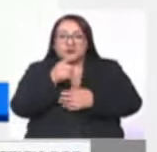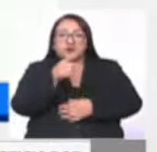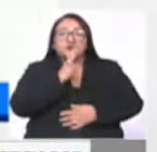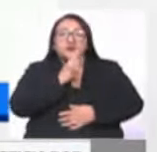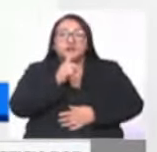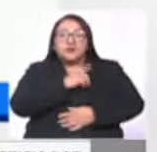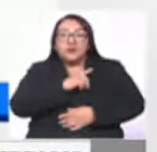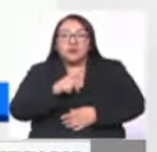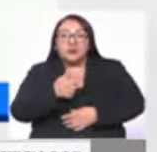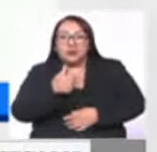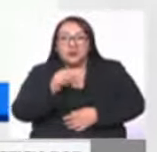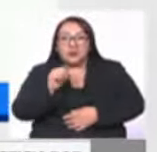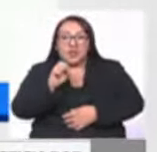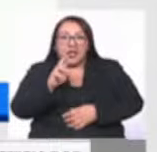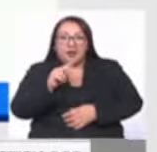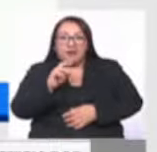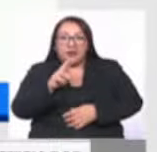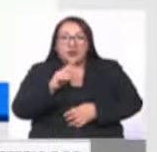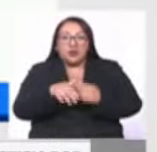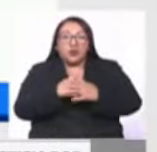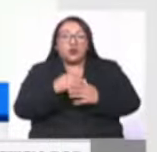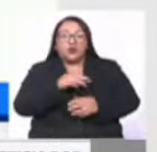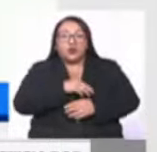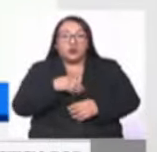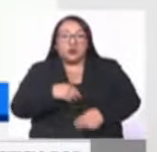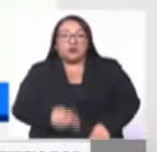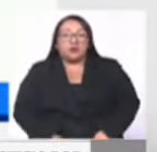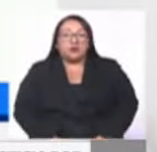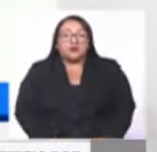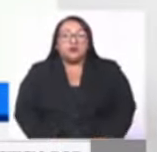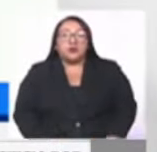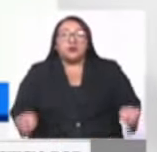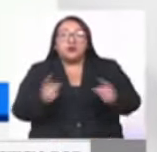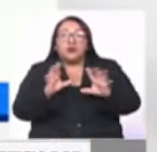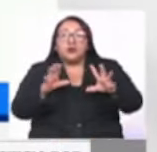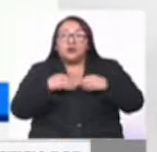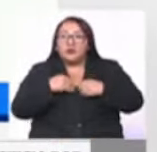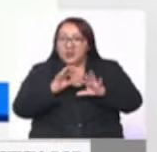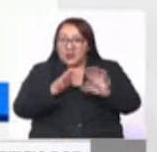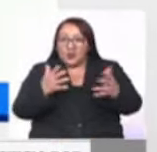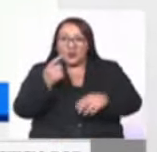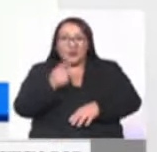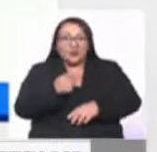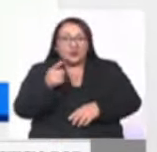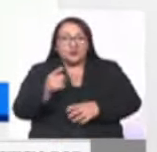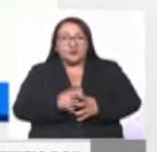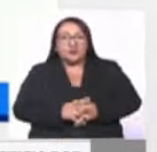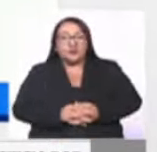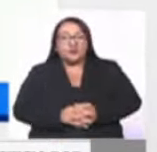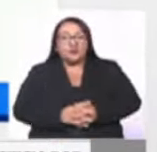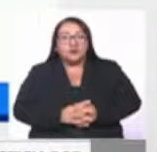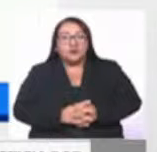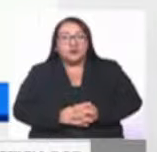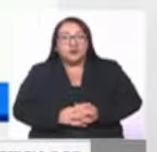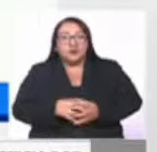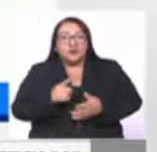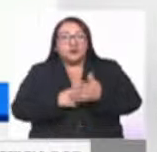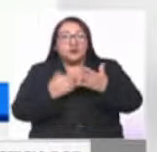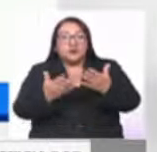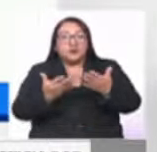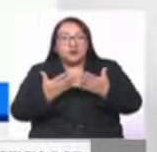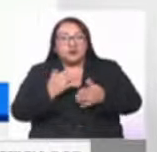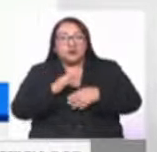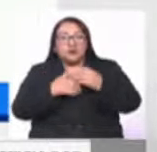salida de sus miembros y no admite en ninguna de ellas una referida al